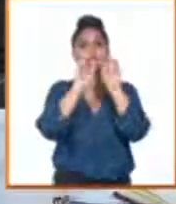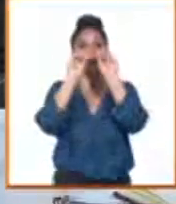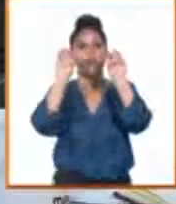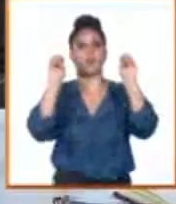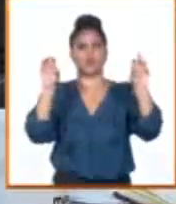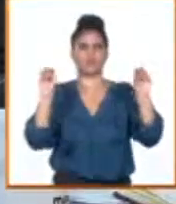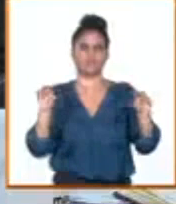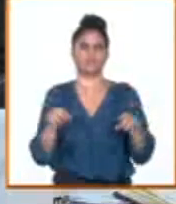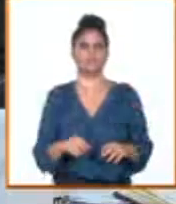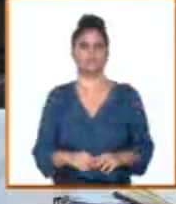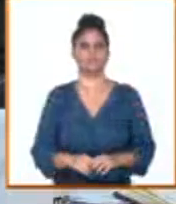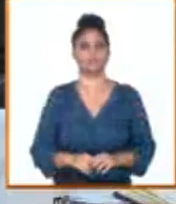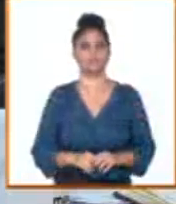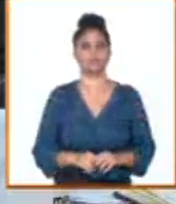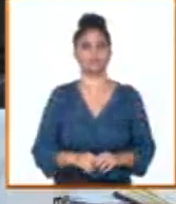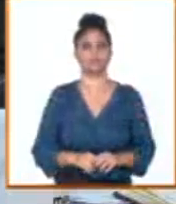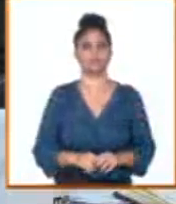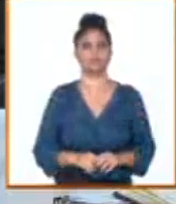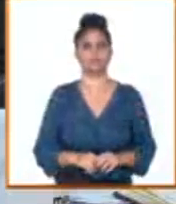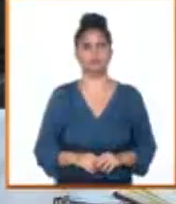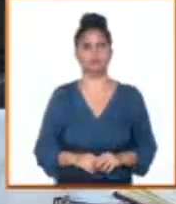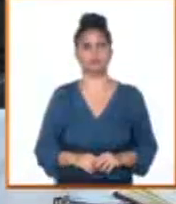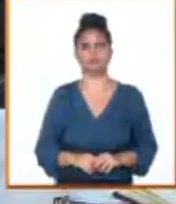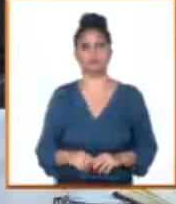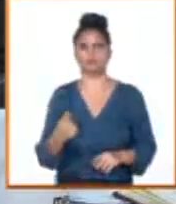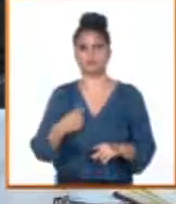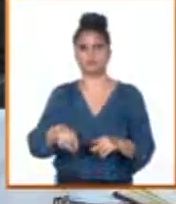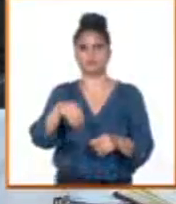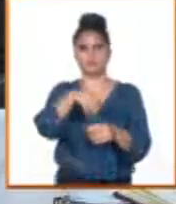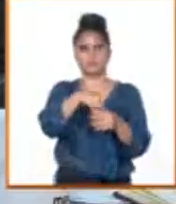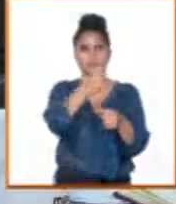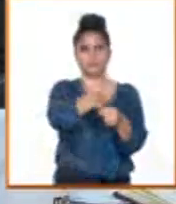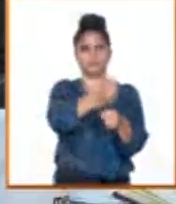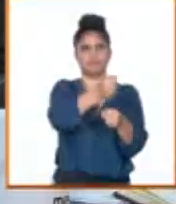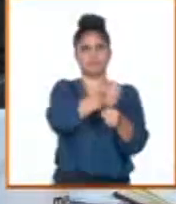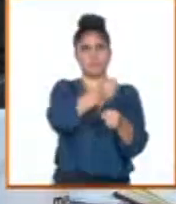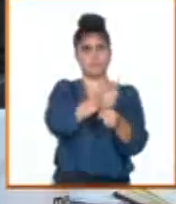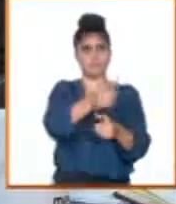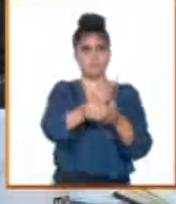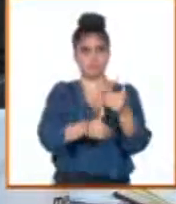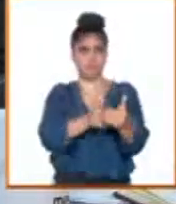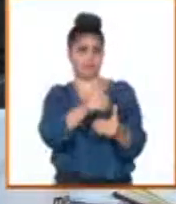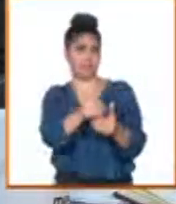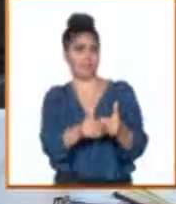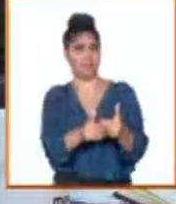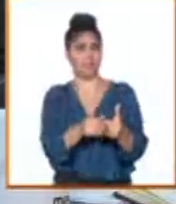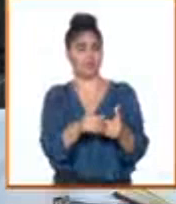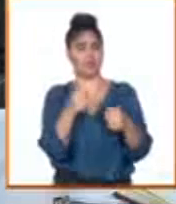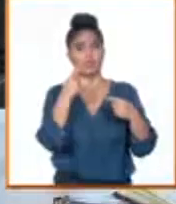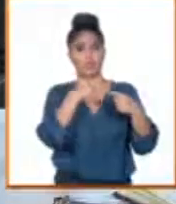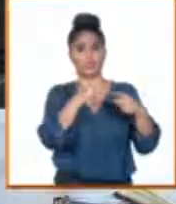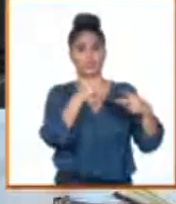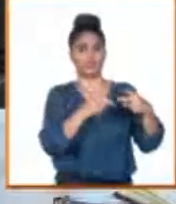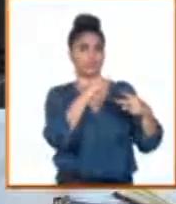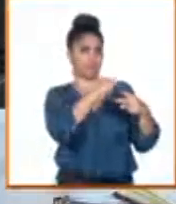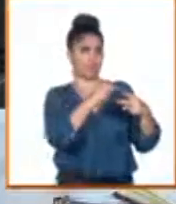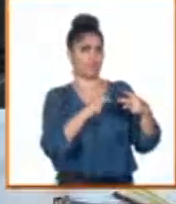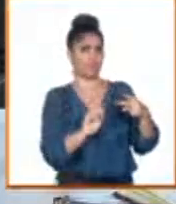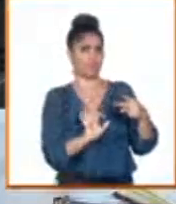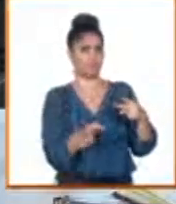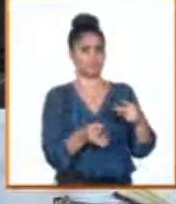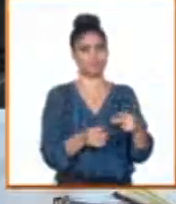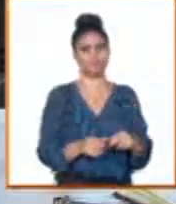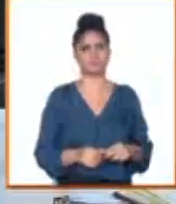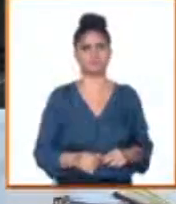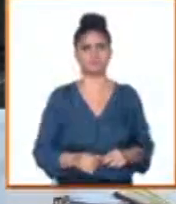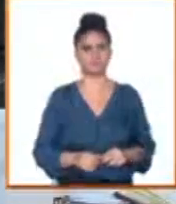manera intensa también estamos trabajando en la elaboración de los reglamentos de la norma. La norma tiene dos disposiciones reglamentarias, un